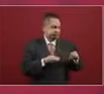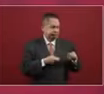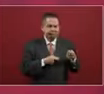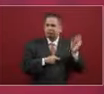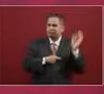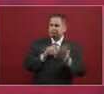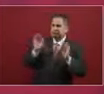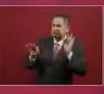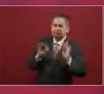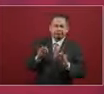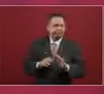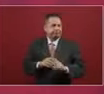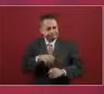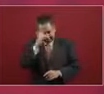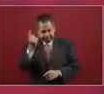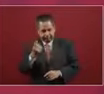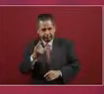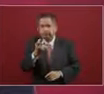Ya no es así.